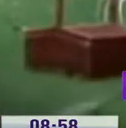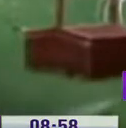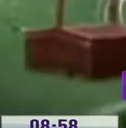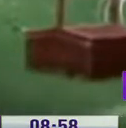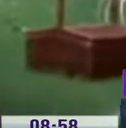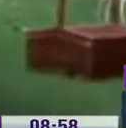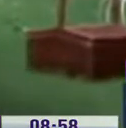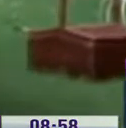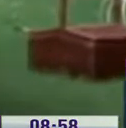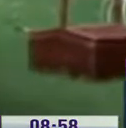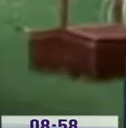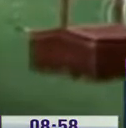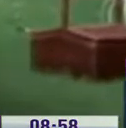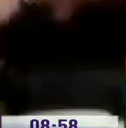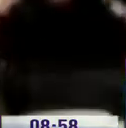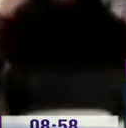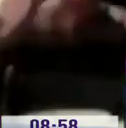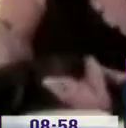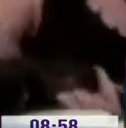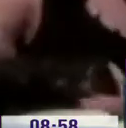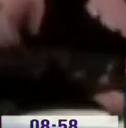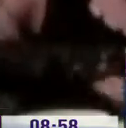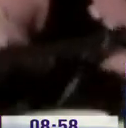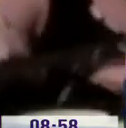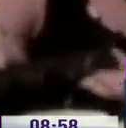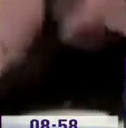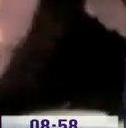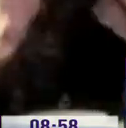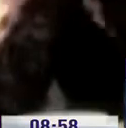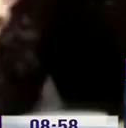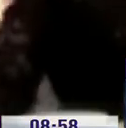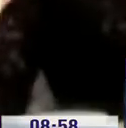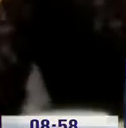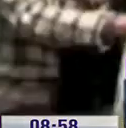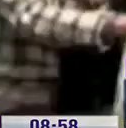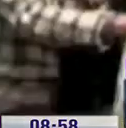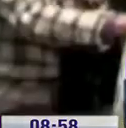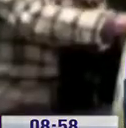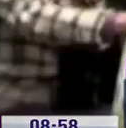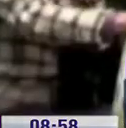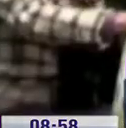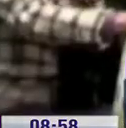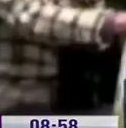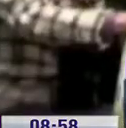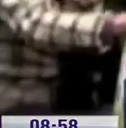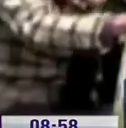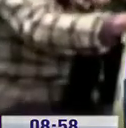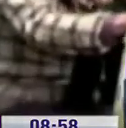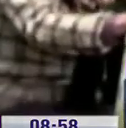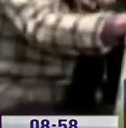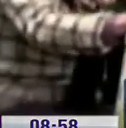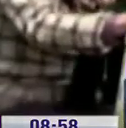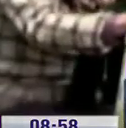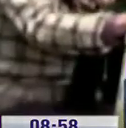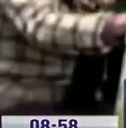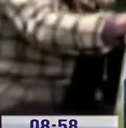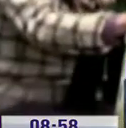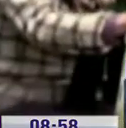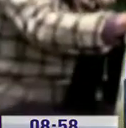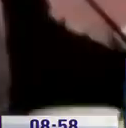las constituciones del mundo están repletas de normas que no se cumplen, que se quedan en el papel. Para comenzar, la de los gringos, pues. Dicen que es la